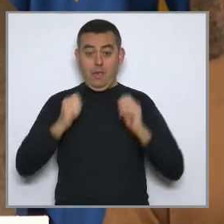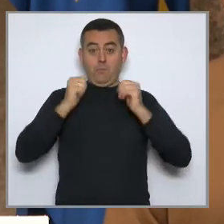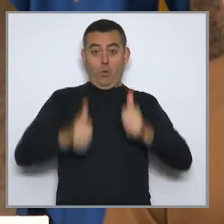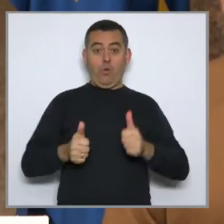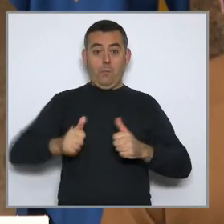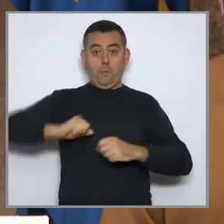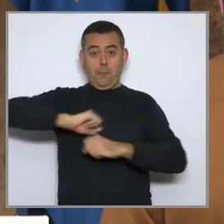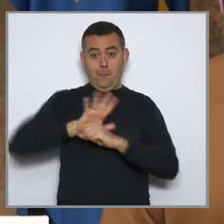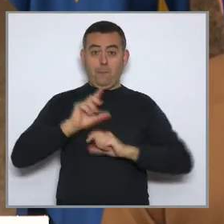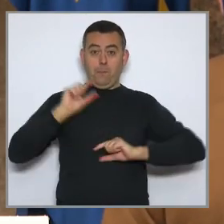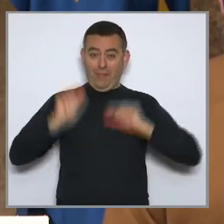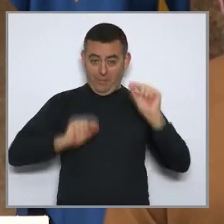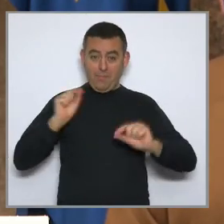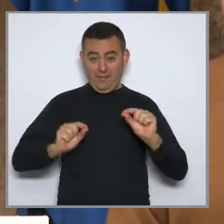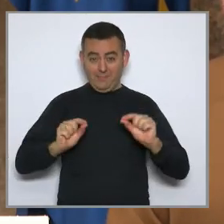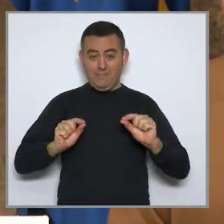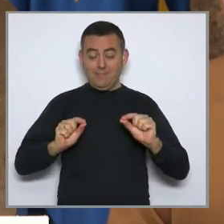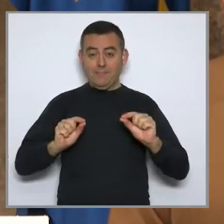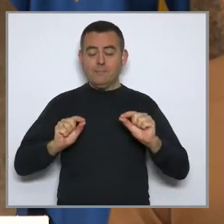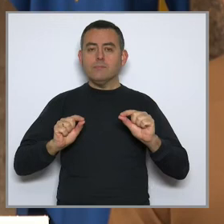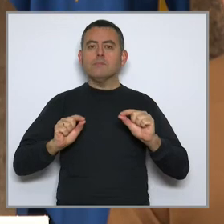pandemia, dijimos que